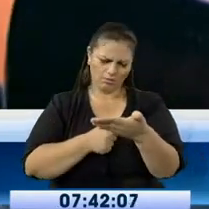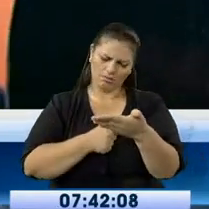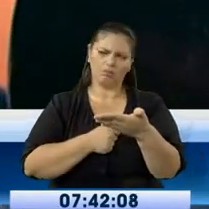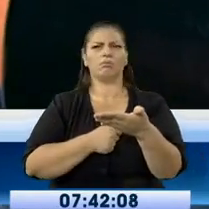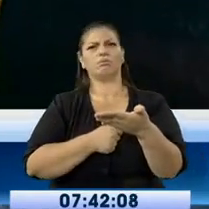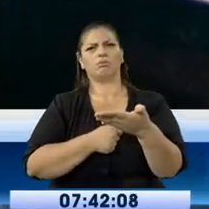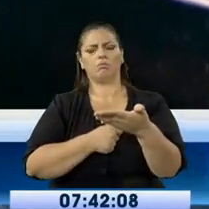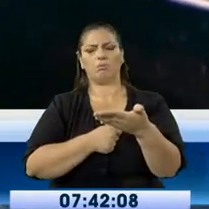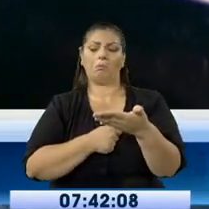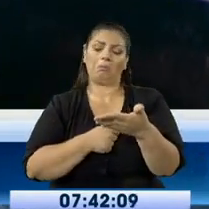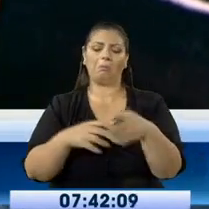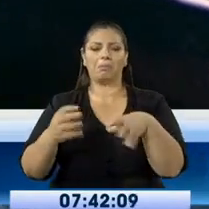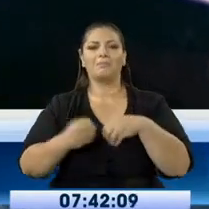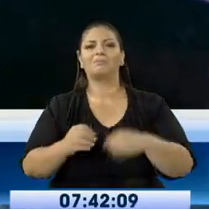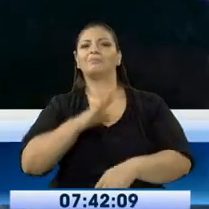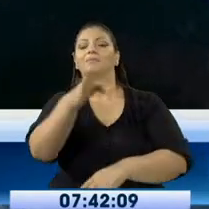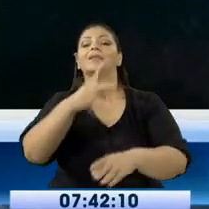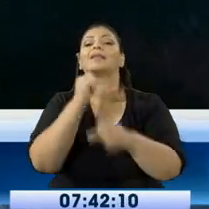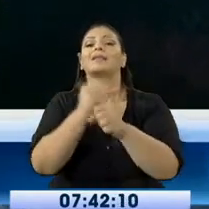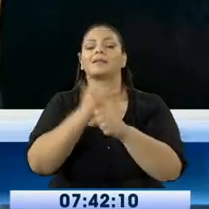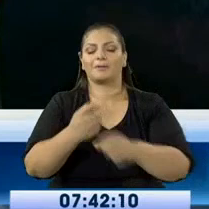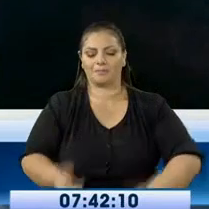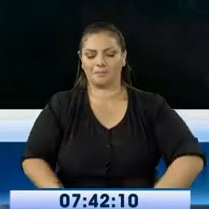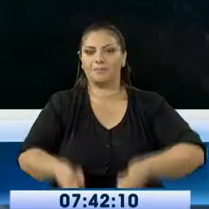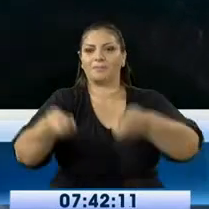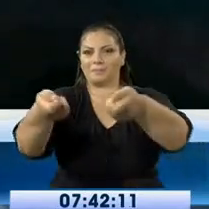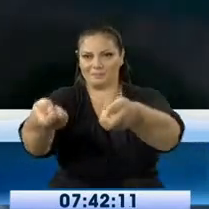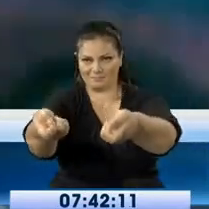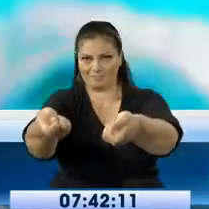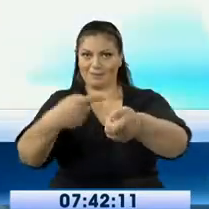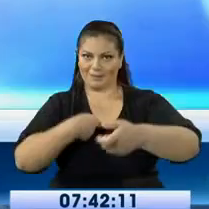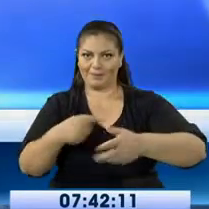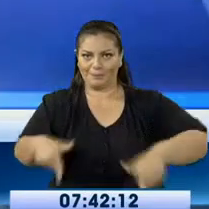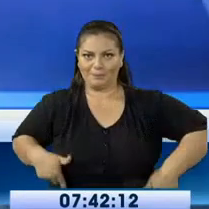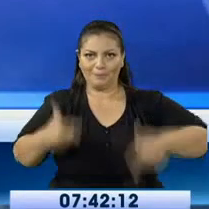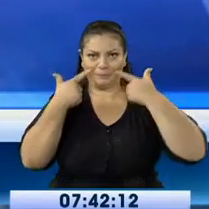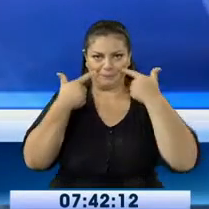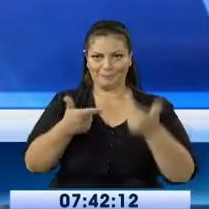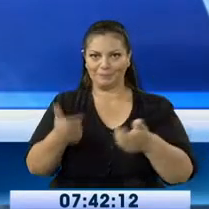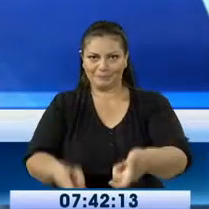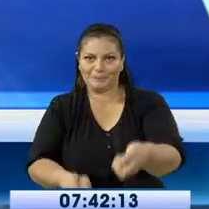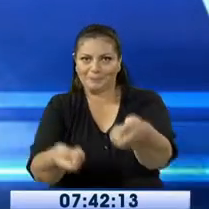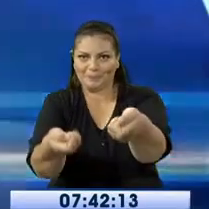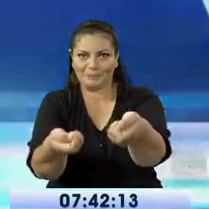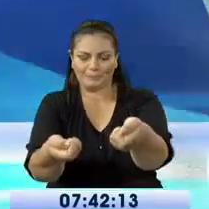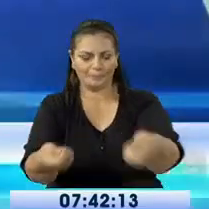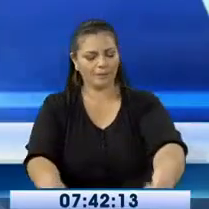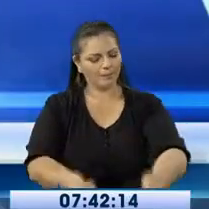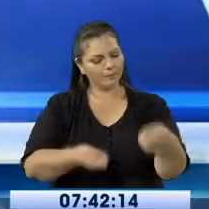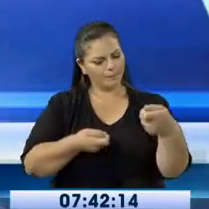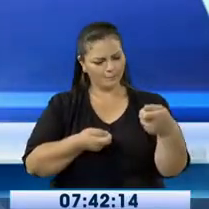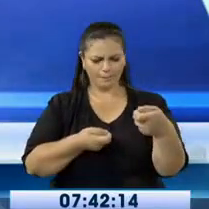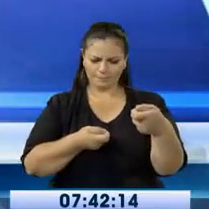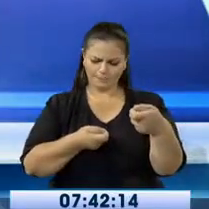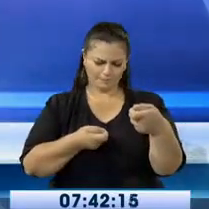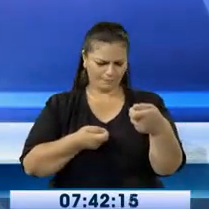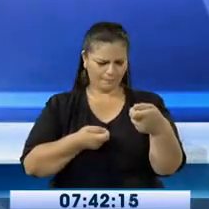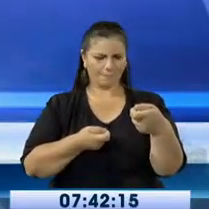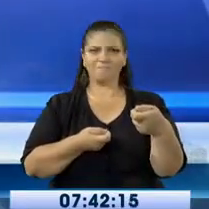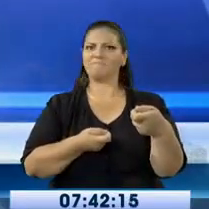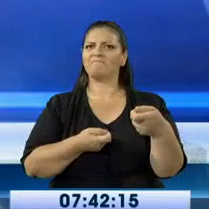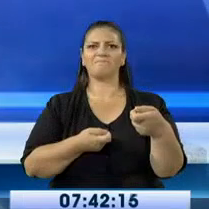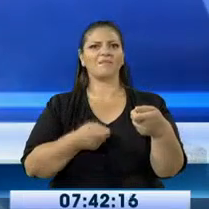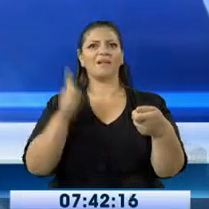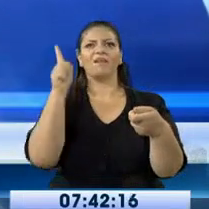al trabajo y dice que el diploma es totalmente falso. Han dicho que ellos pueden realizar esos cursos con autorización